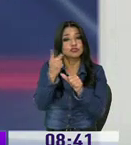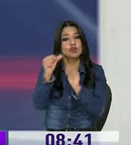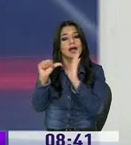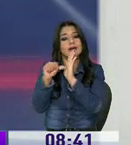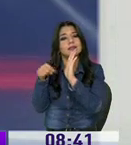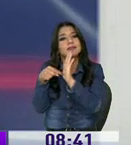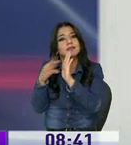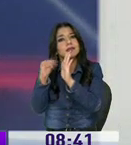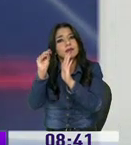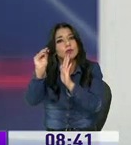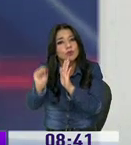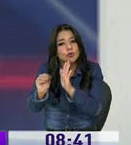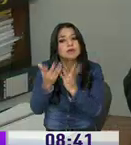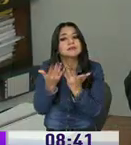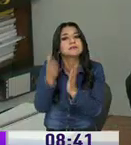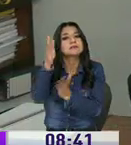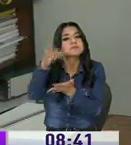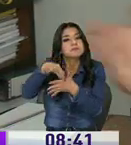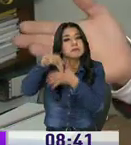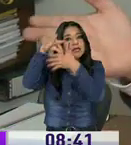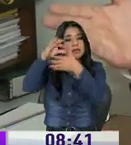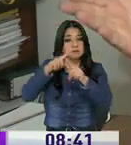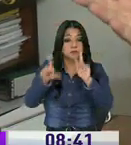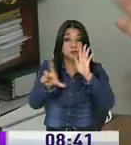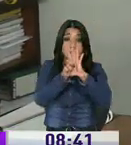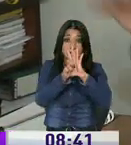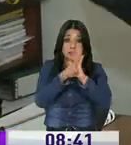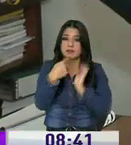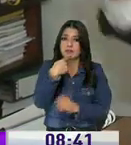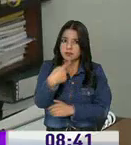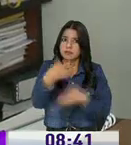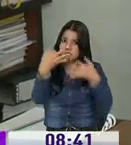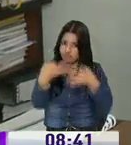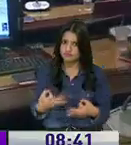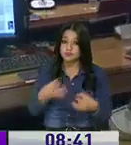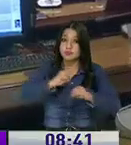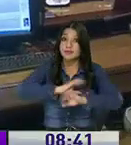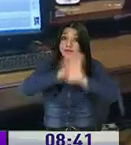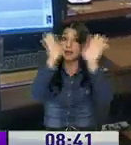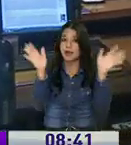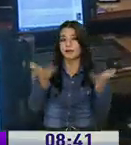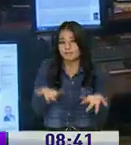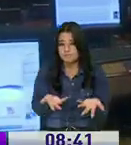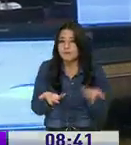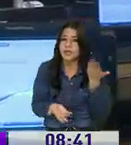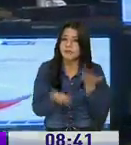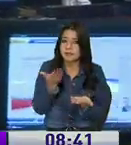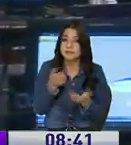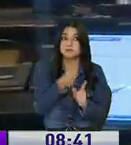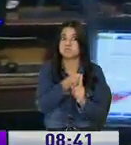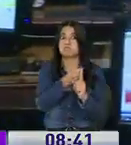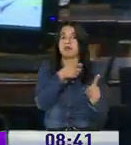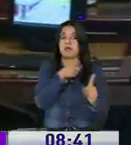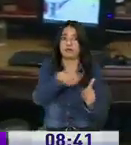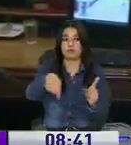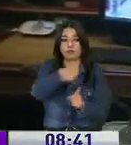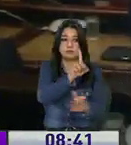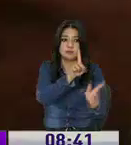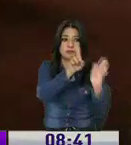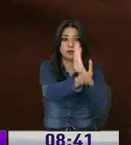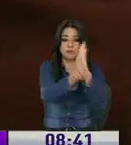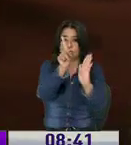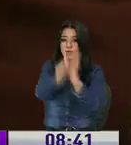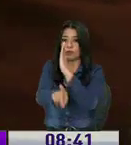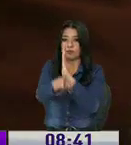parte pertinente. Sin embargo, aunque la ley no lo establece explícitamente, no se descarta una repercusión jurídica en contra de